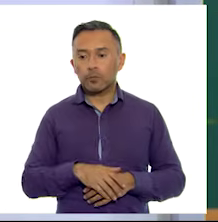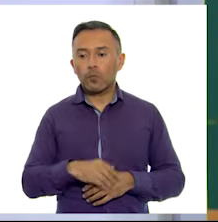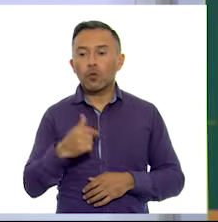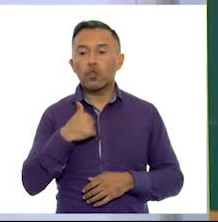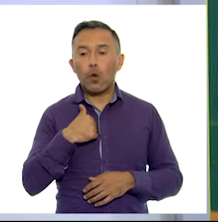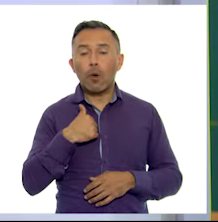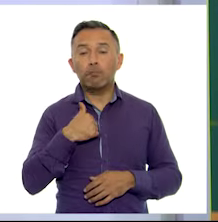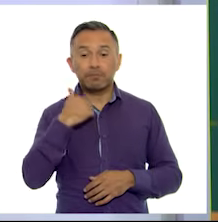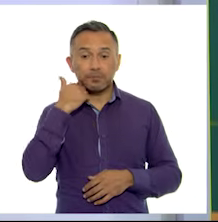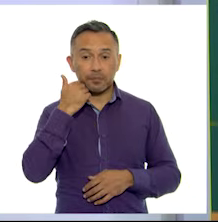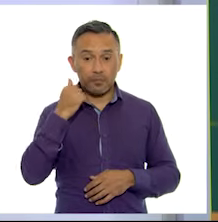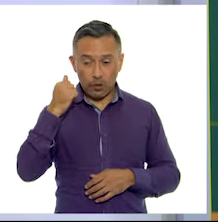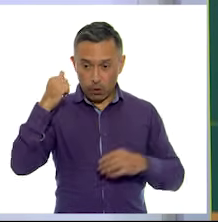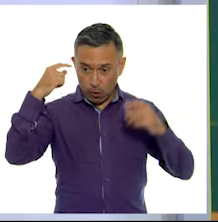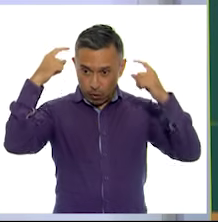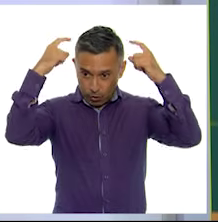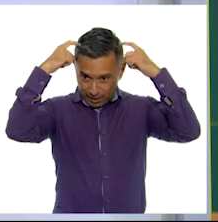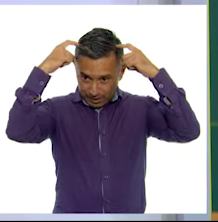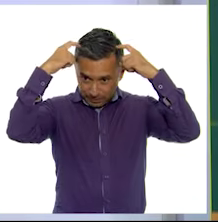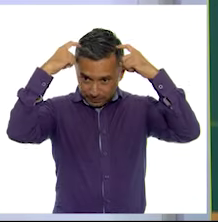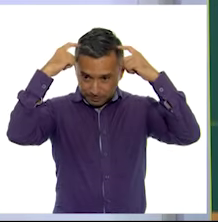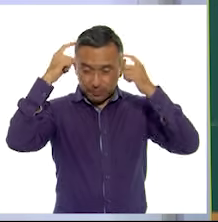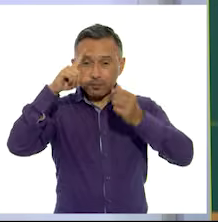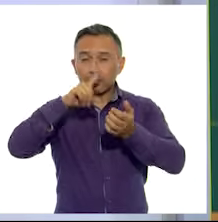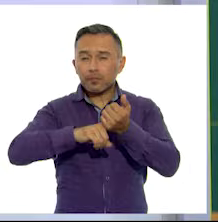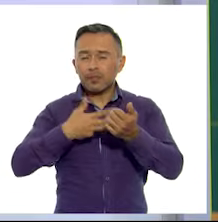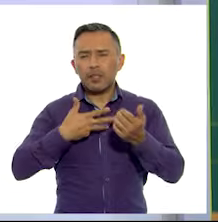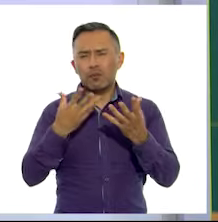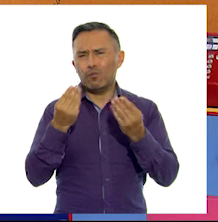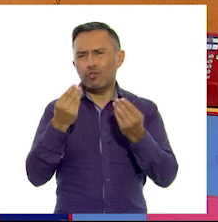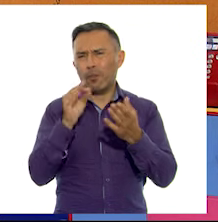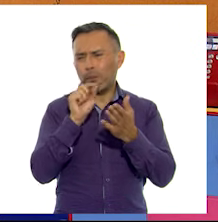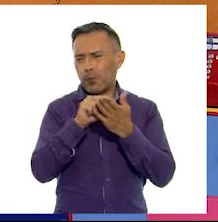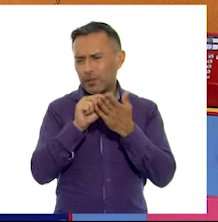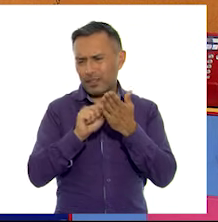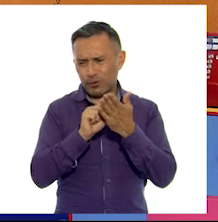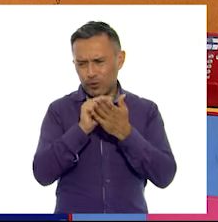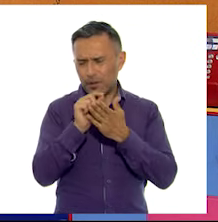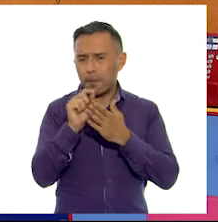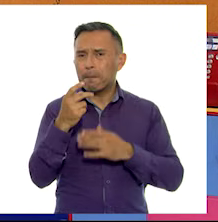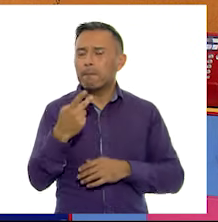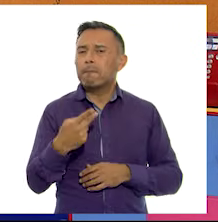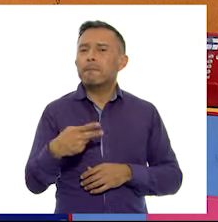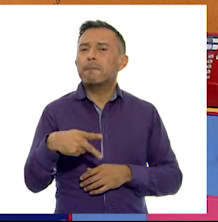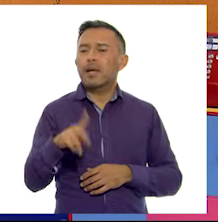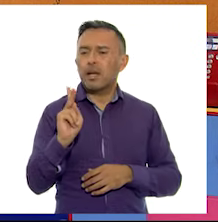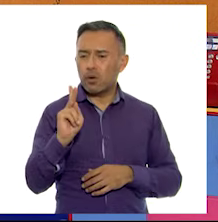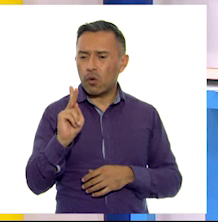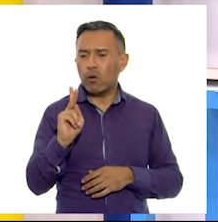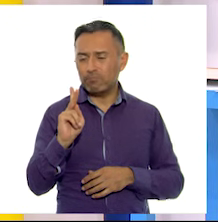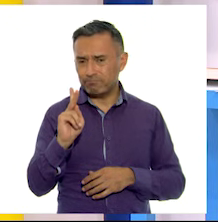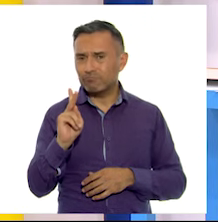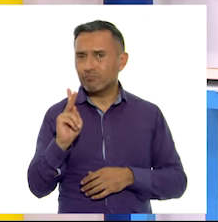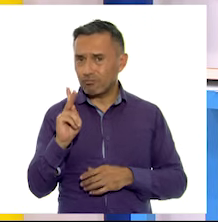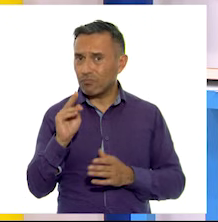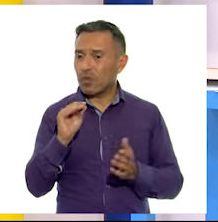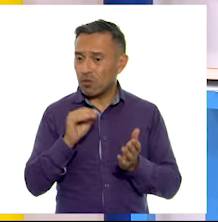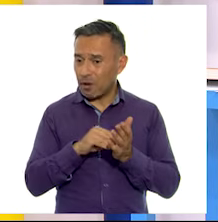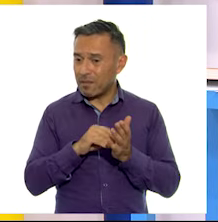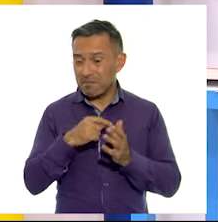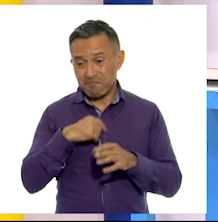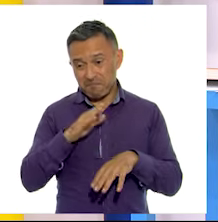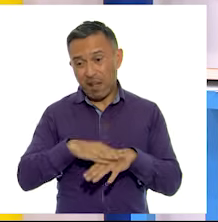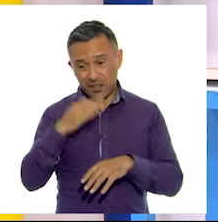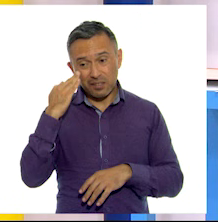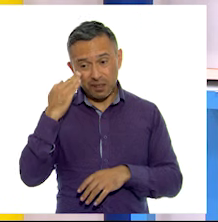una oreja con muchos puntitos, pero todavía me tengo que quedar mucho más tiempo.